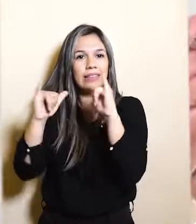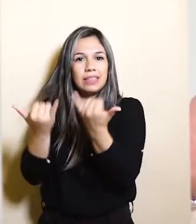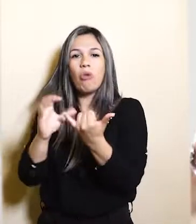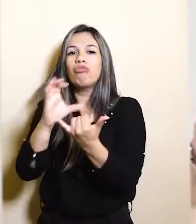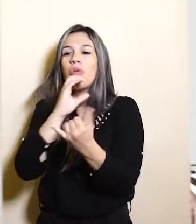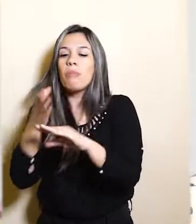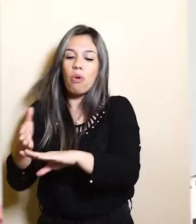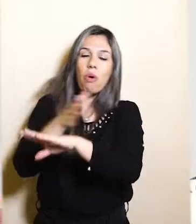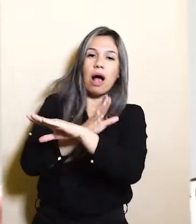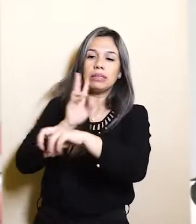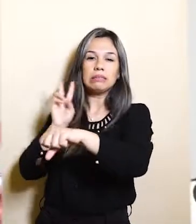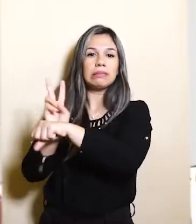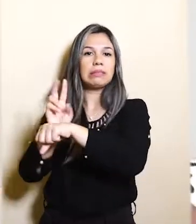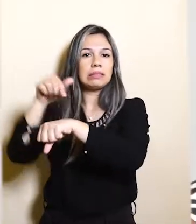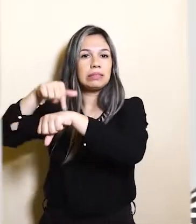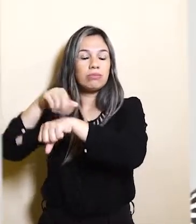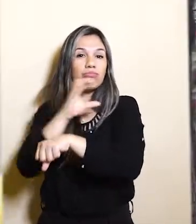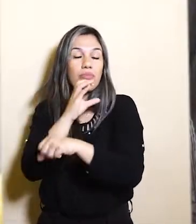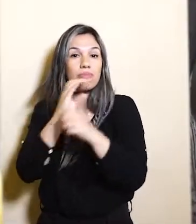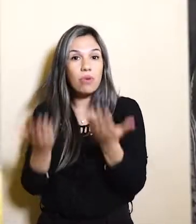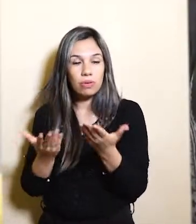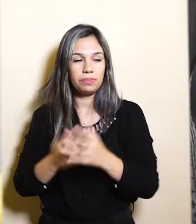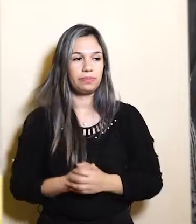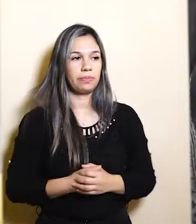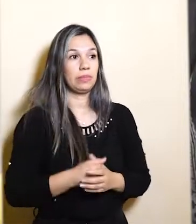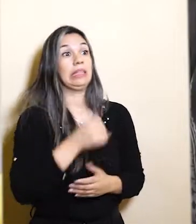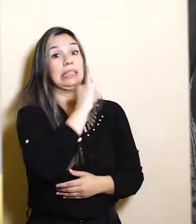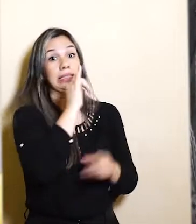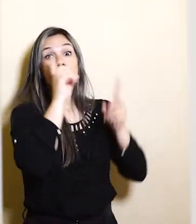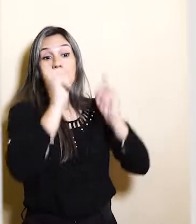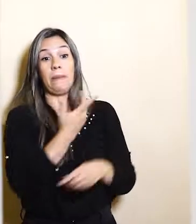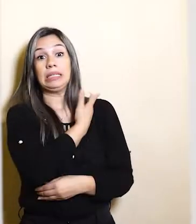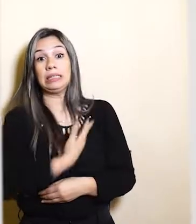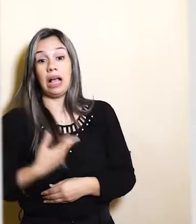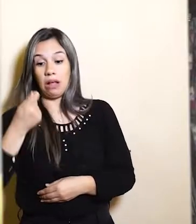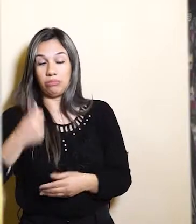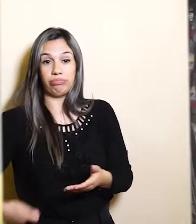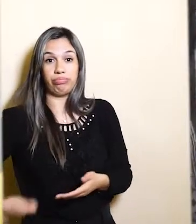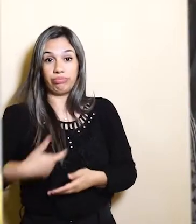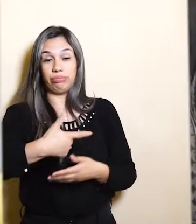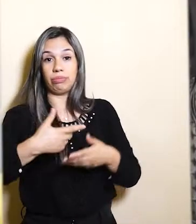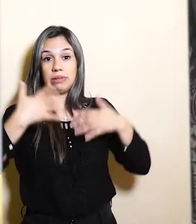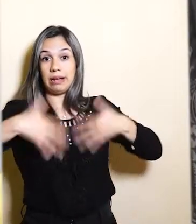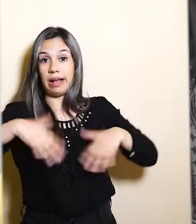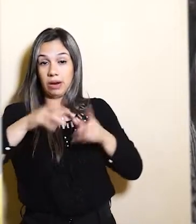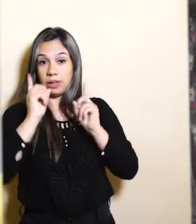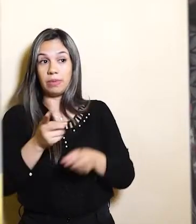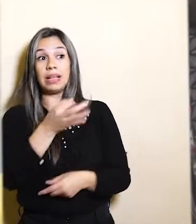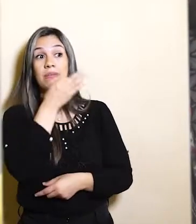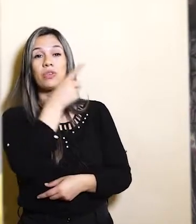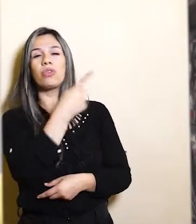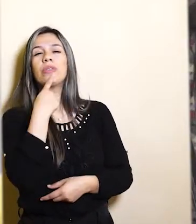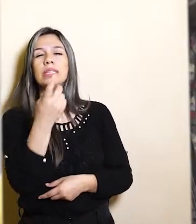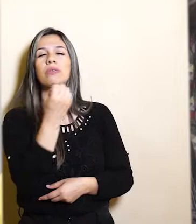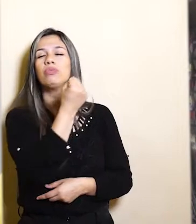complicado reparar que prevenir, obviamente. Y más costoso, inclusive, también para el Estado, ¿no? Por ejemplo, cuando tú hablas de los números, que fue lo